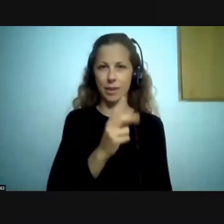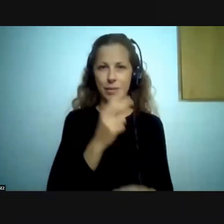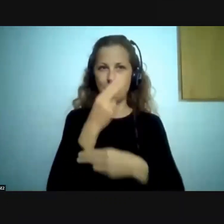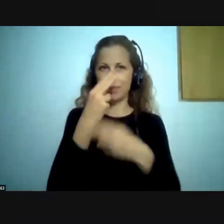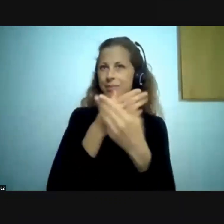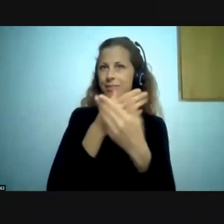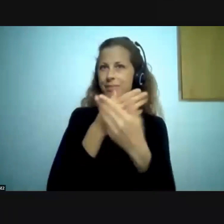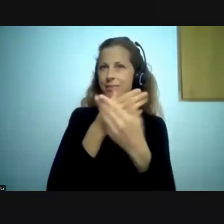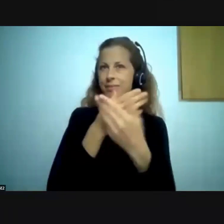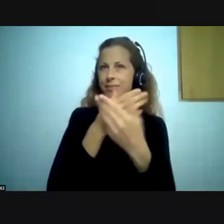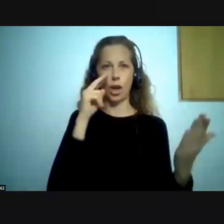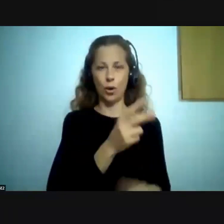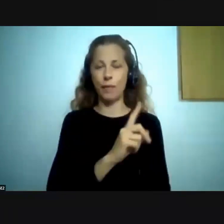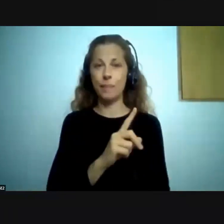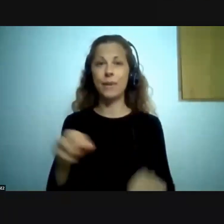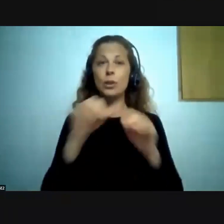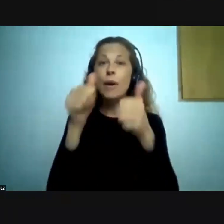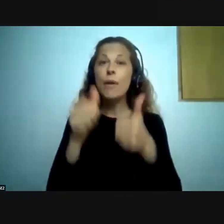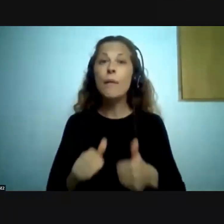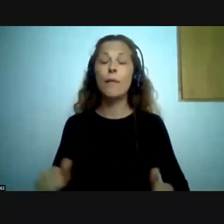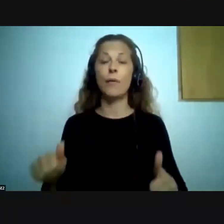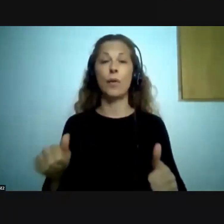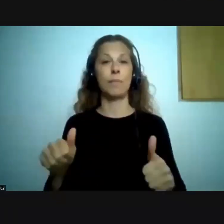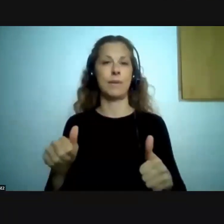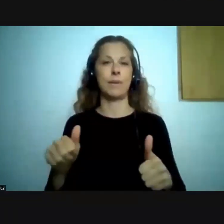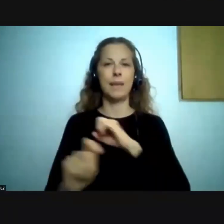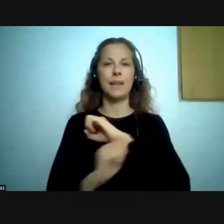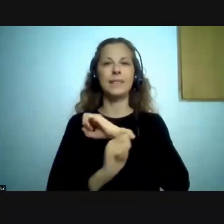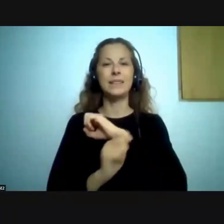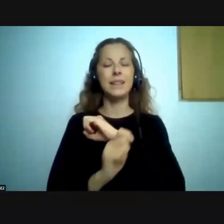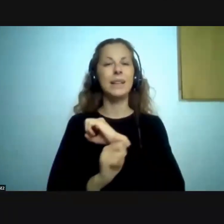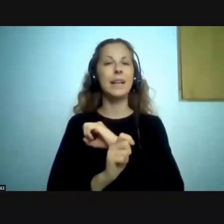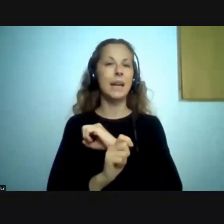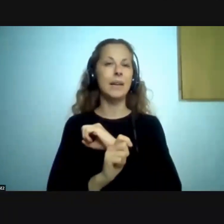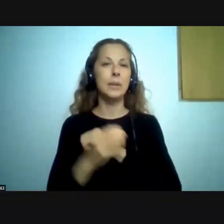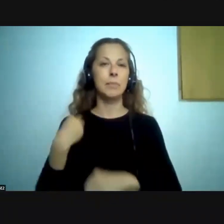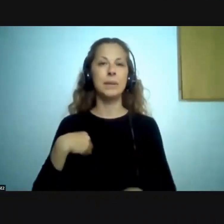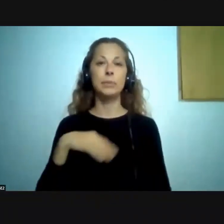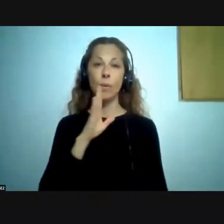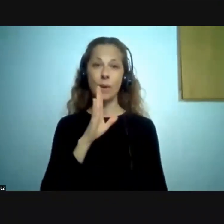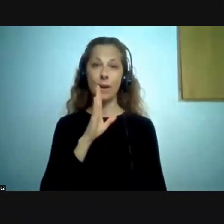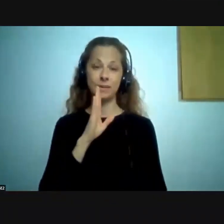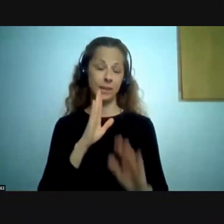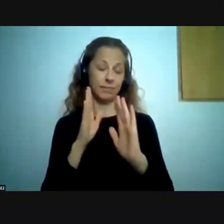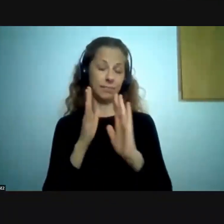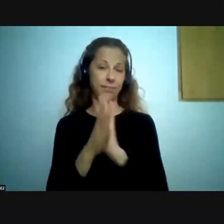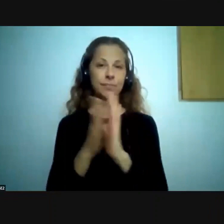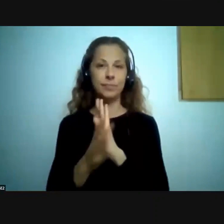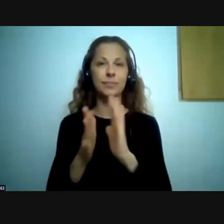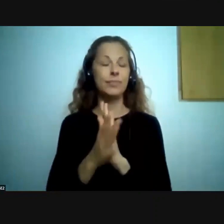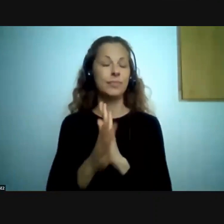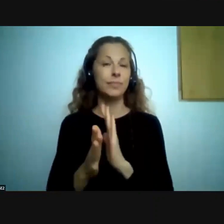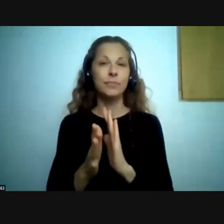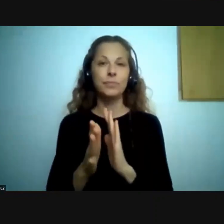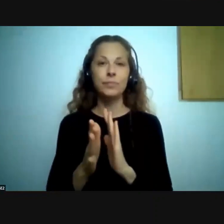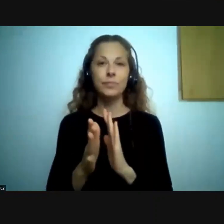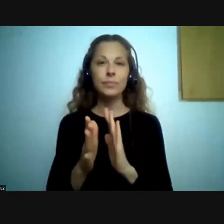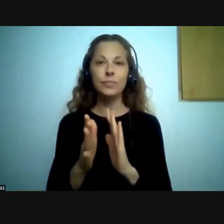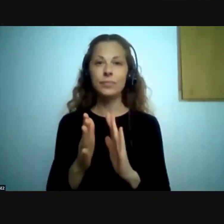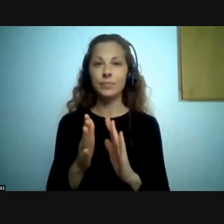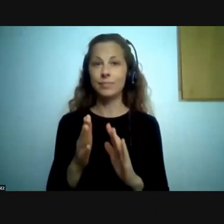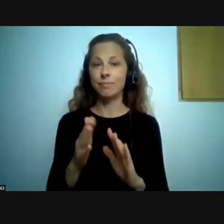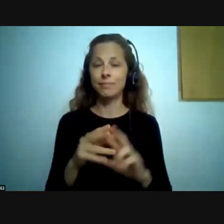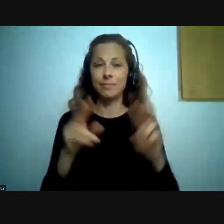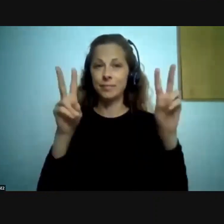forma de utilizar la estrategia es un poco lo que veníamos diciendo, ¿no? Que se trata